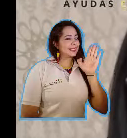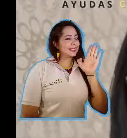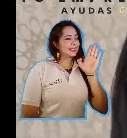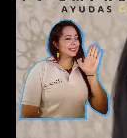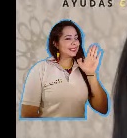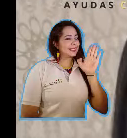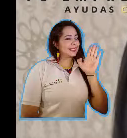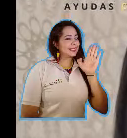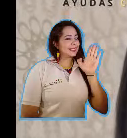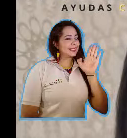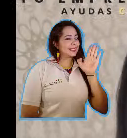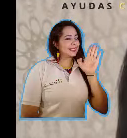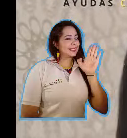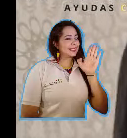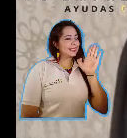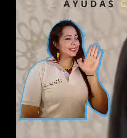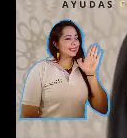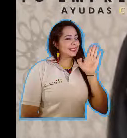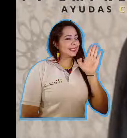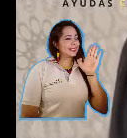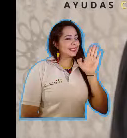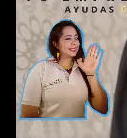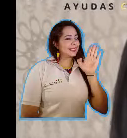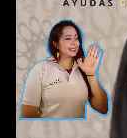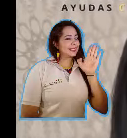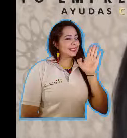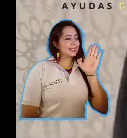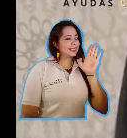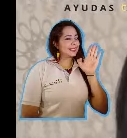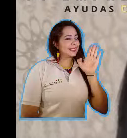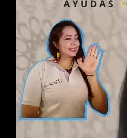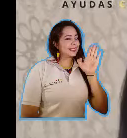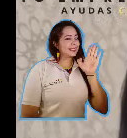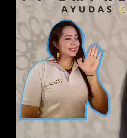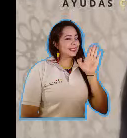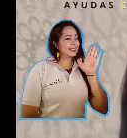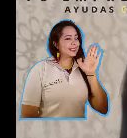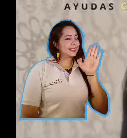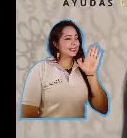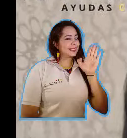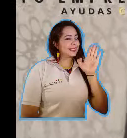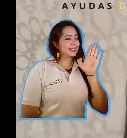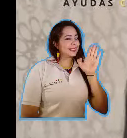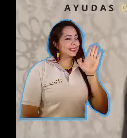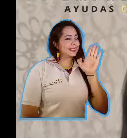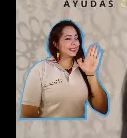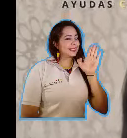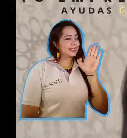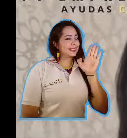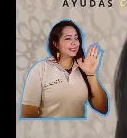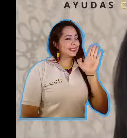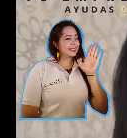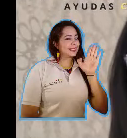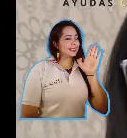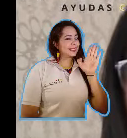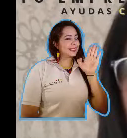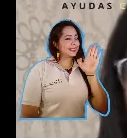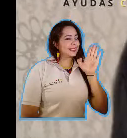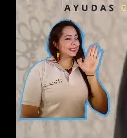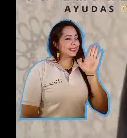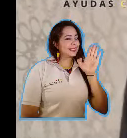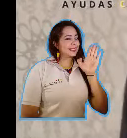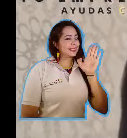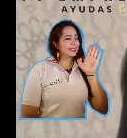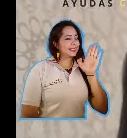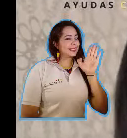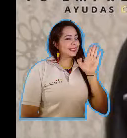las afilan muchas veces tienen miedo tienen que tener tranquilidad porque nosotros aquí no estamos eh midiendo que cada vez que entra a trabajar